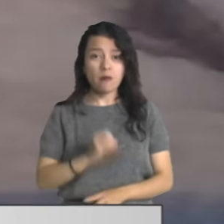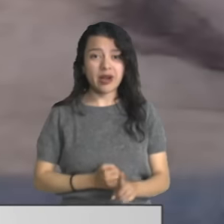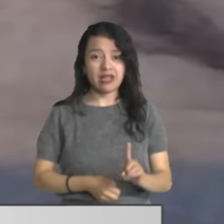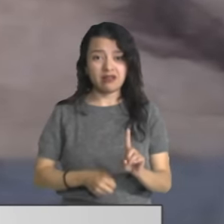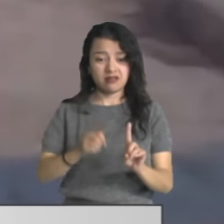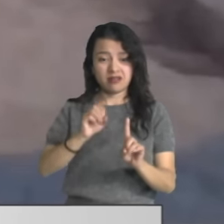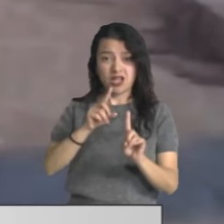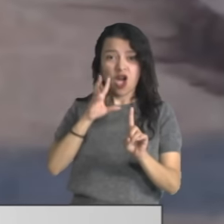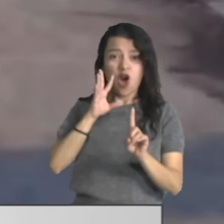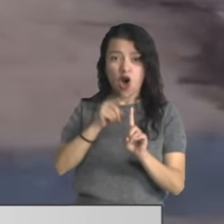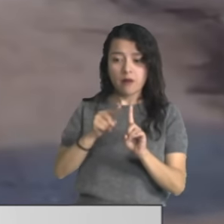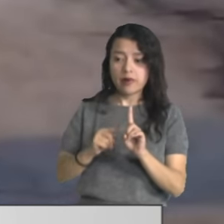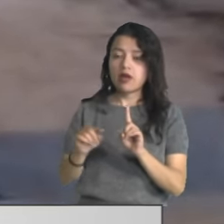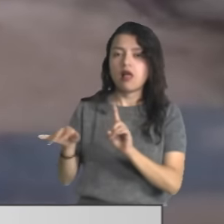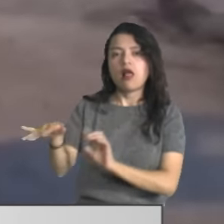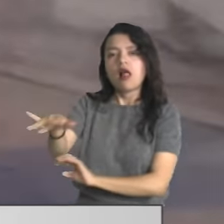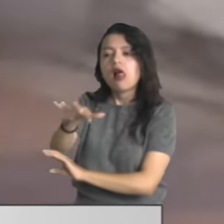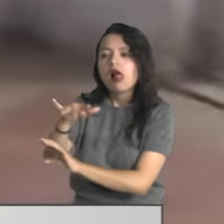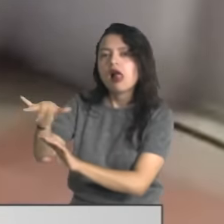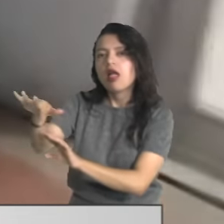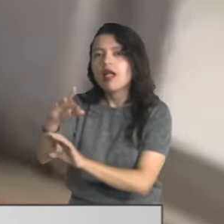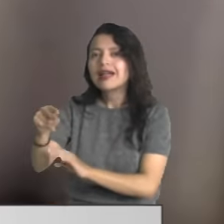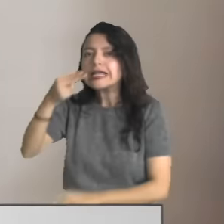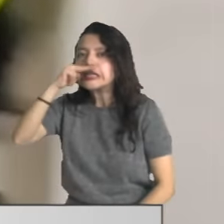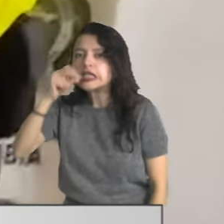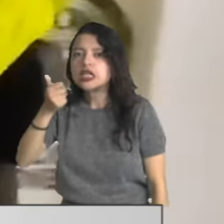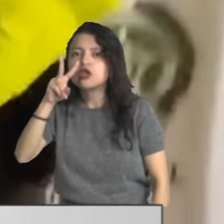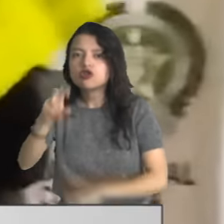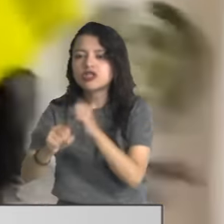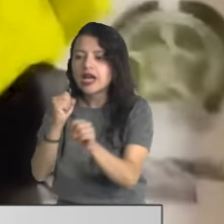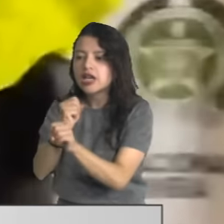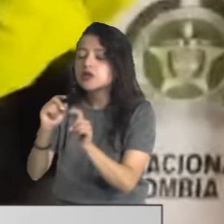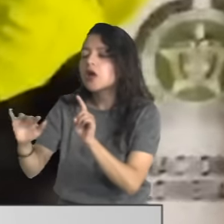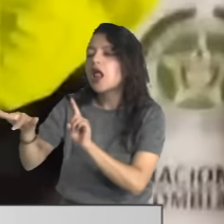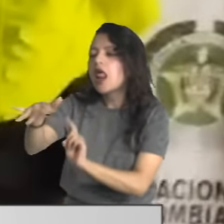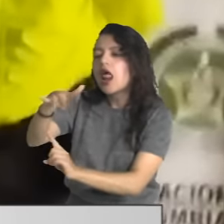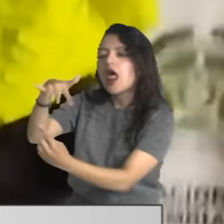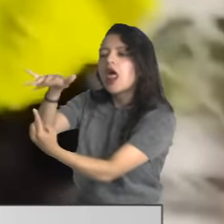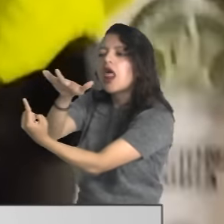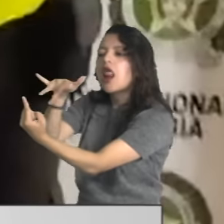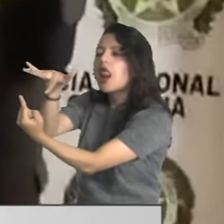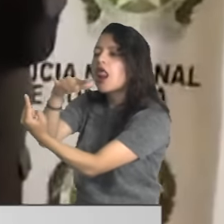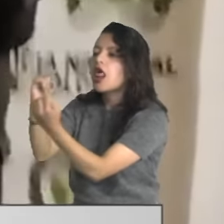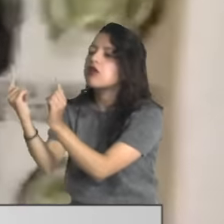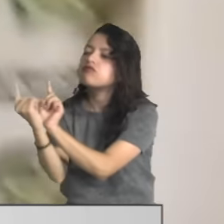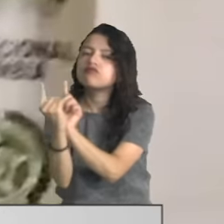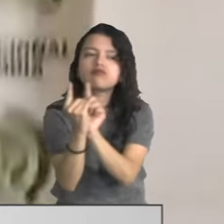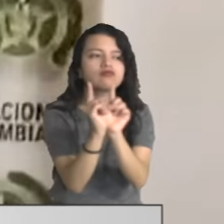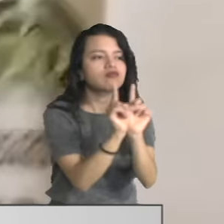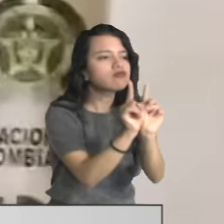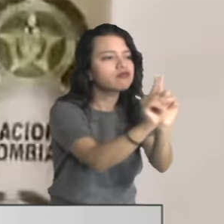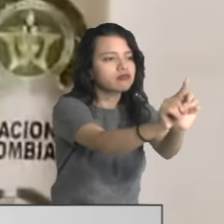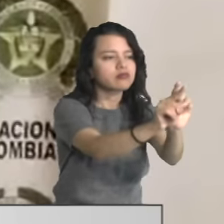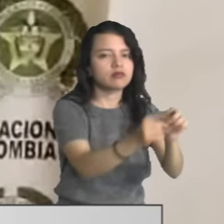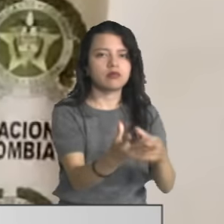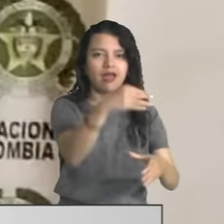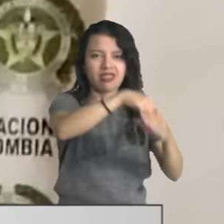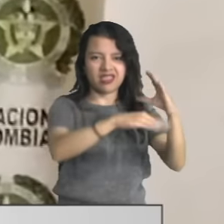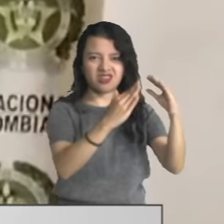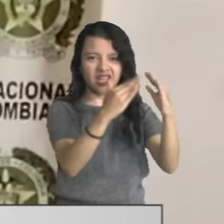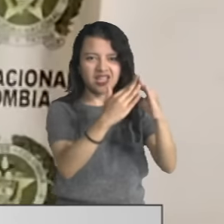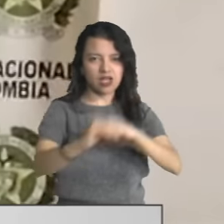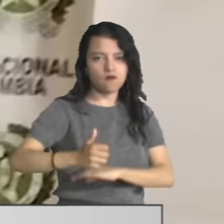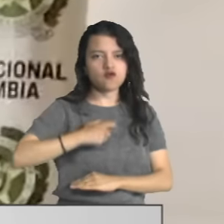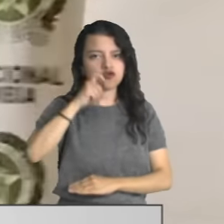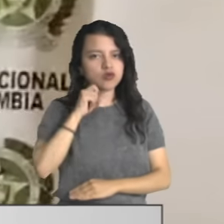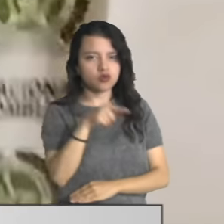años, mediante engaños la llevó hasta una vivienda donde le practicó los vejámenes sexuales. En Magangué, luego de 3 meses de investigación